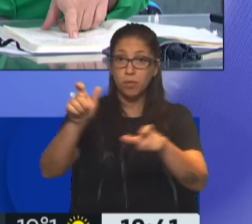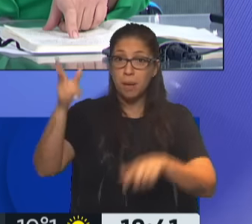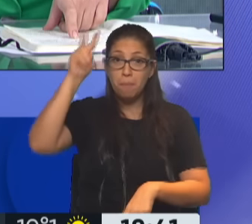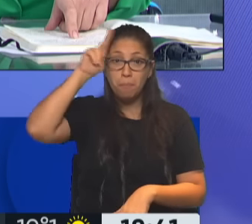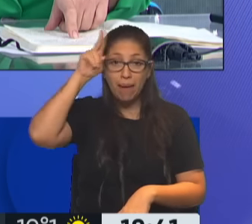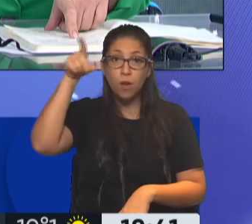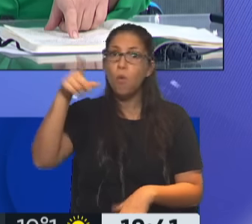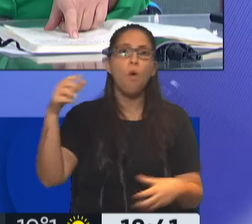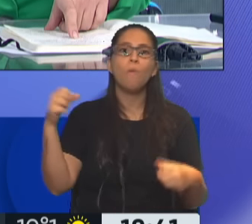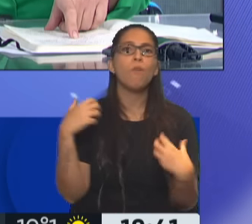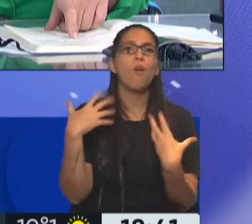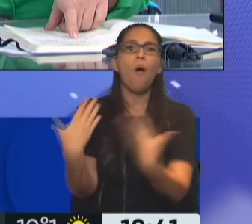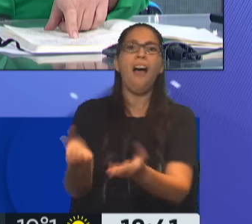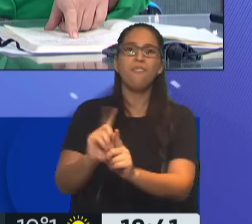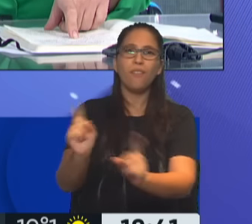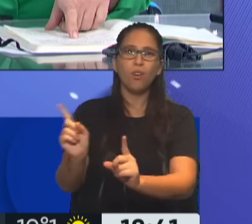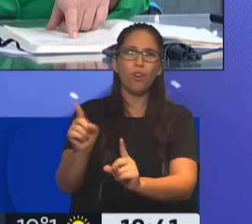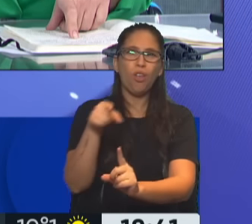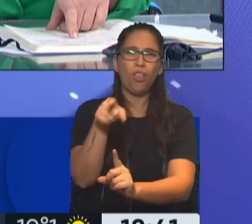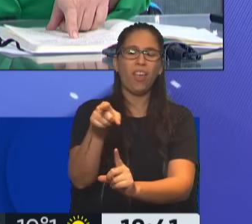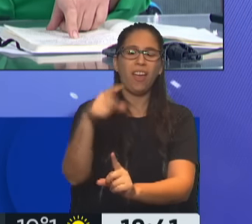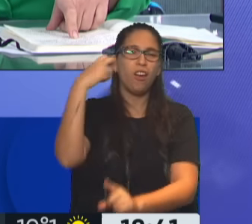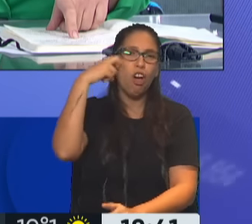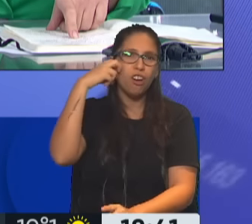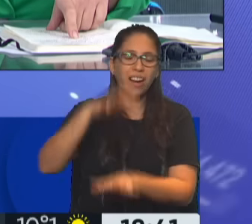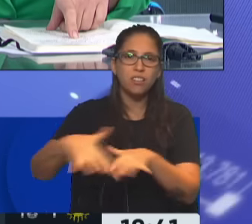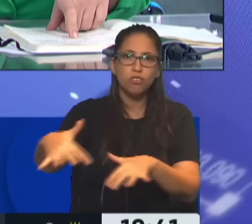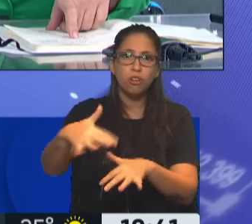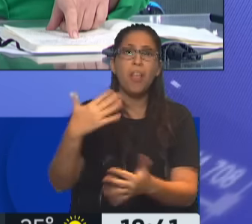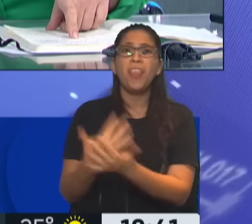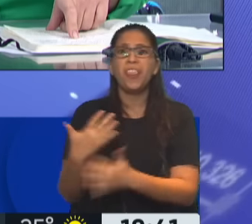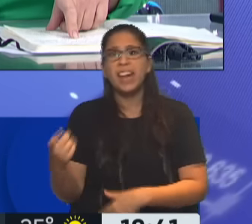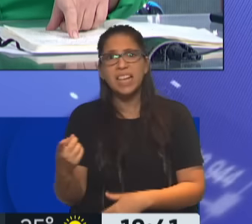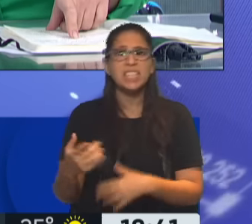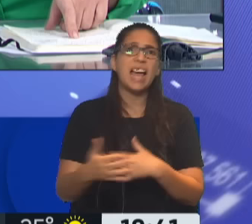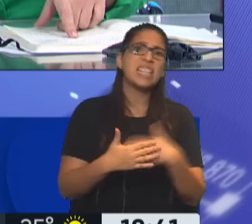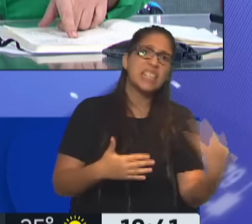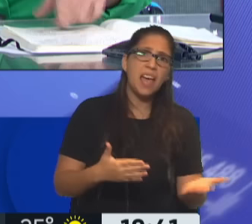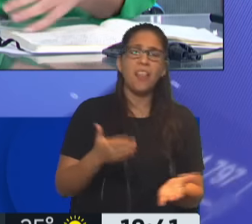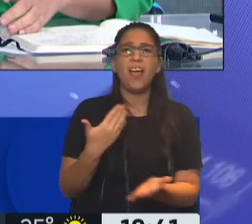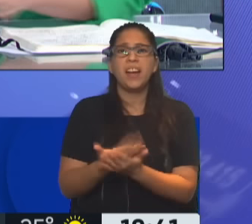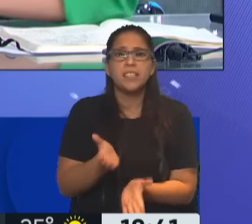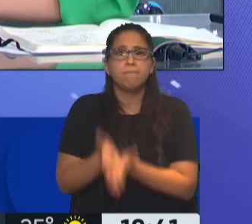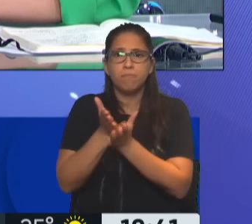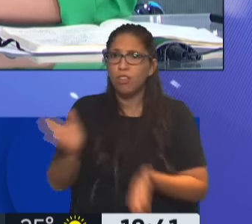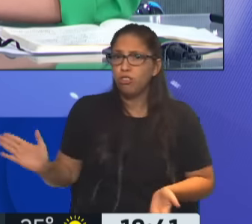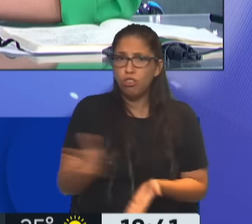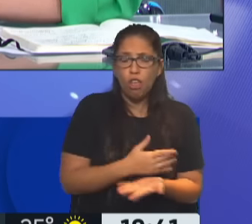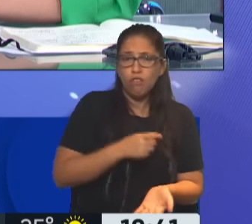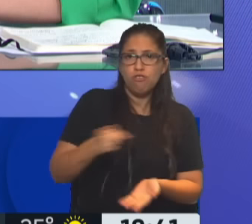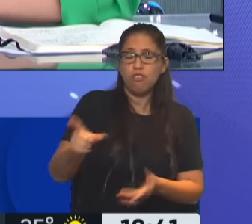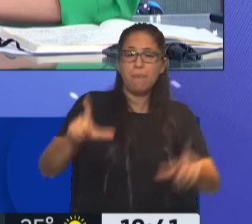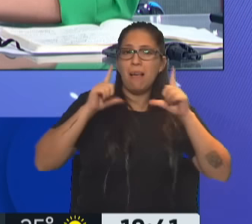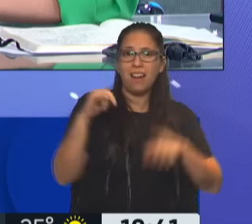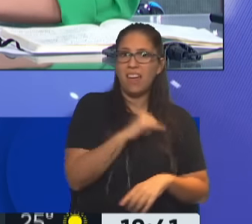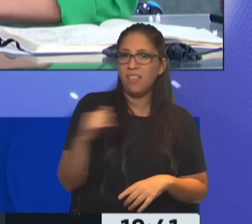al Congreso, es decir, tanto la dirigencia política de derecha, de ultraderecha y de izquierda, ¿no? En todo ese contexto, ¿qué